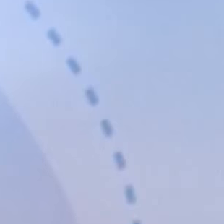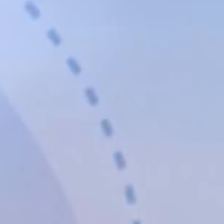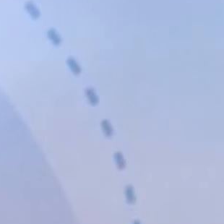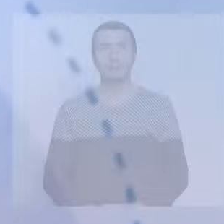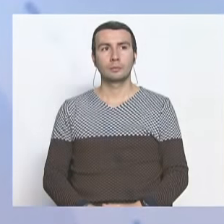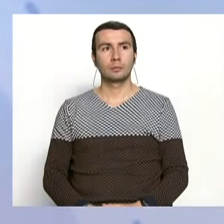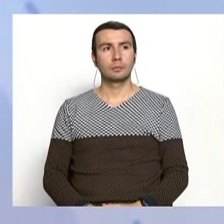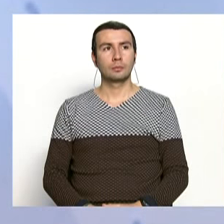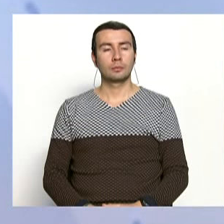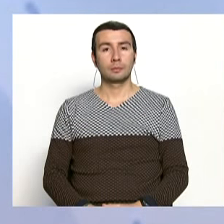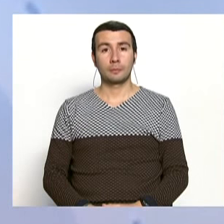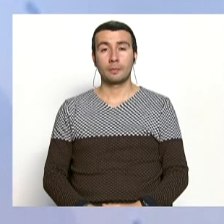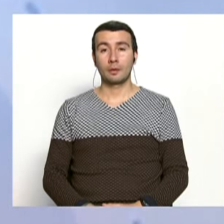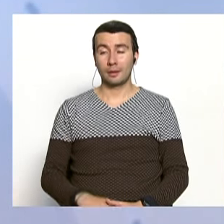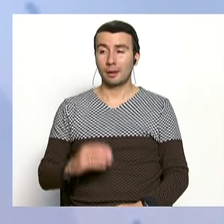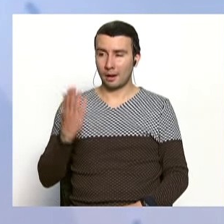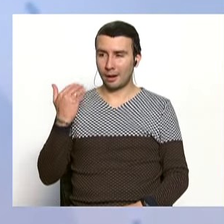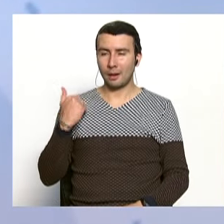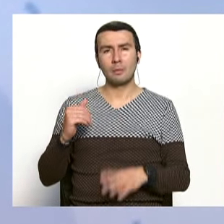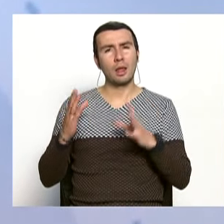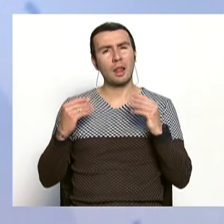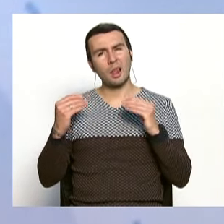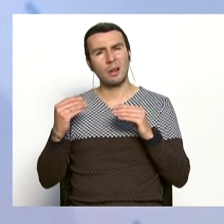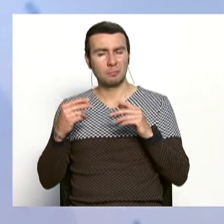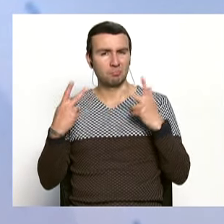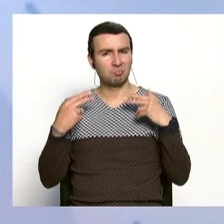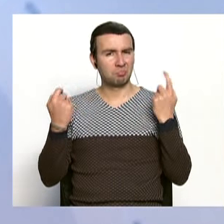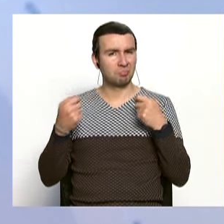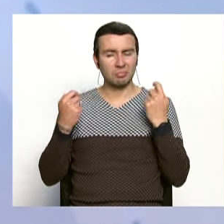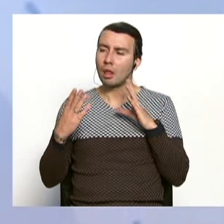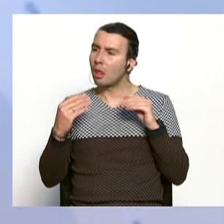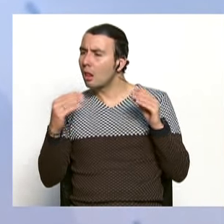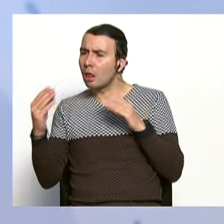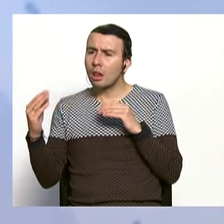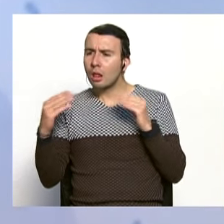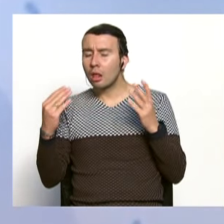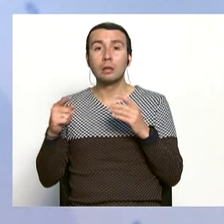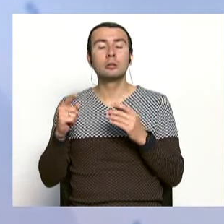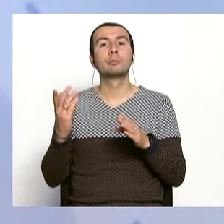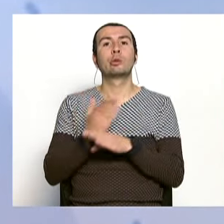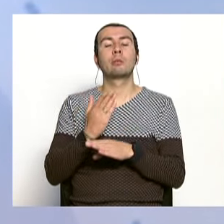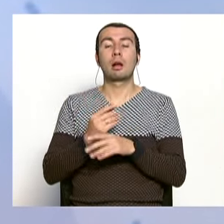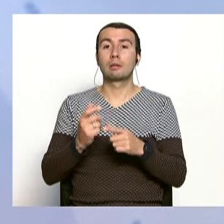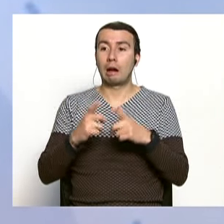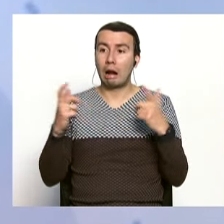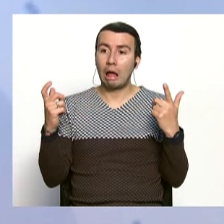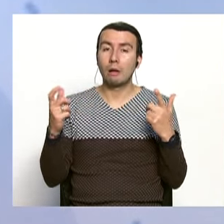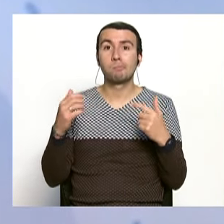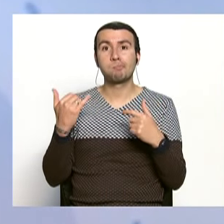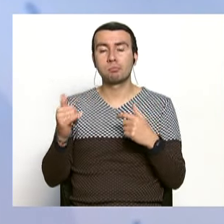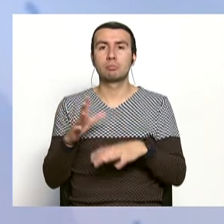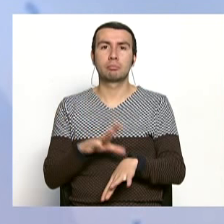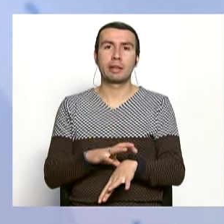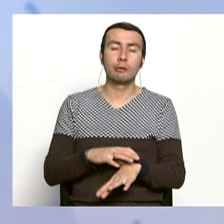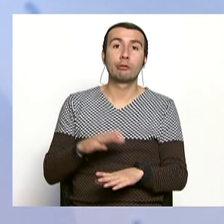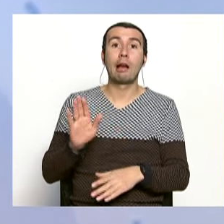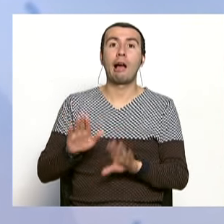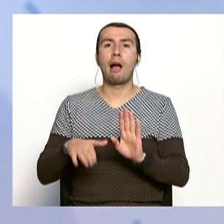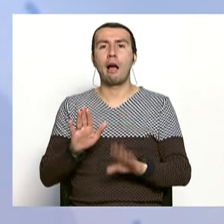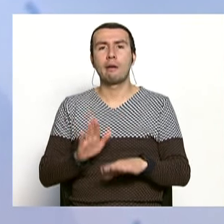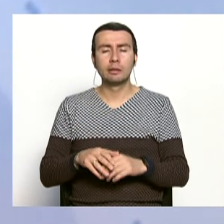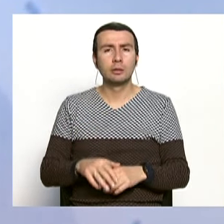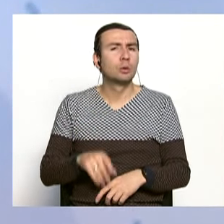estrés estábamos hablando est micrófonos el problema grande en que nos encontramos los médicos cuando ustedes